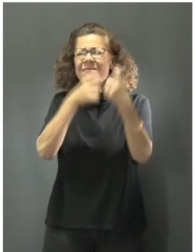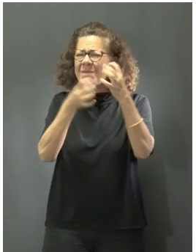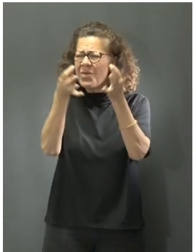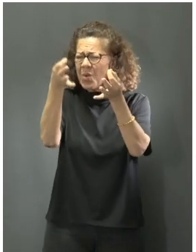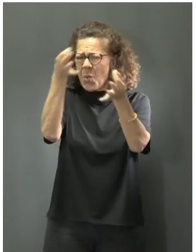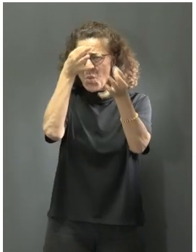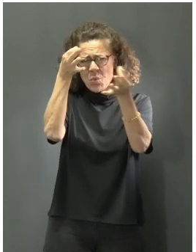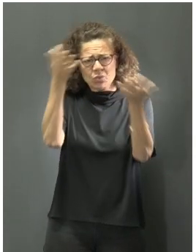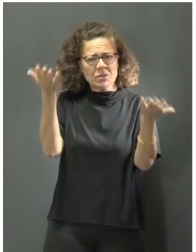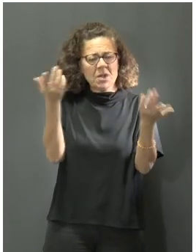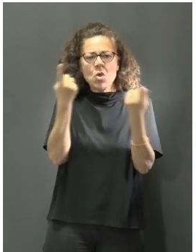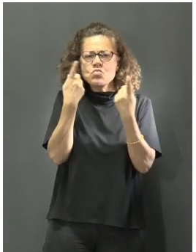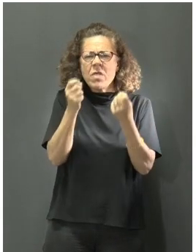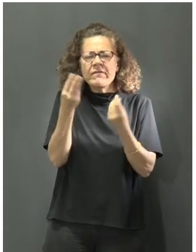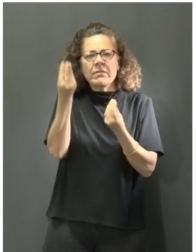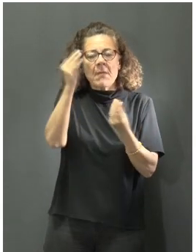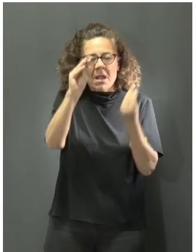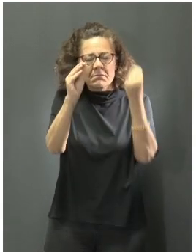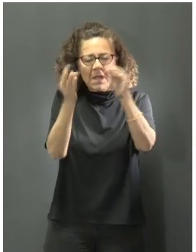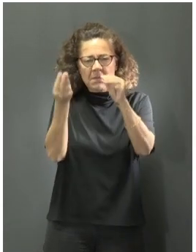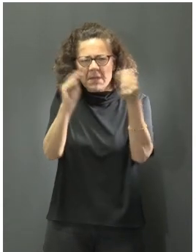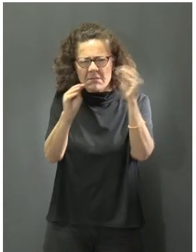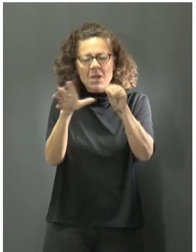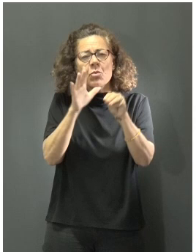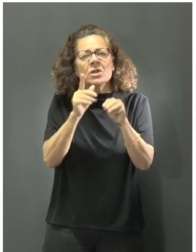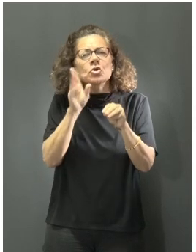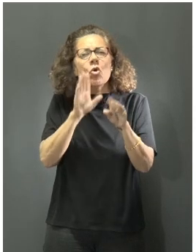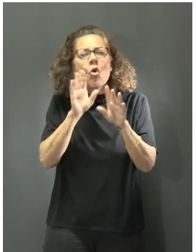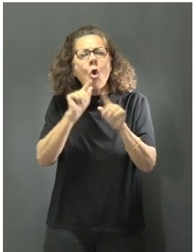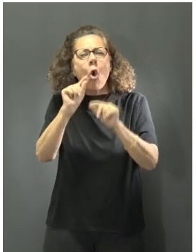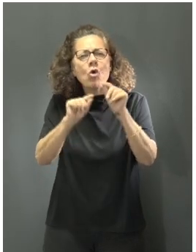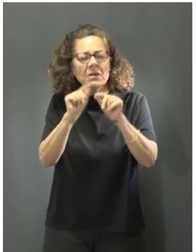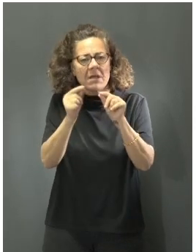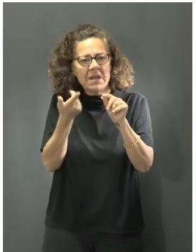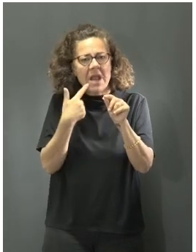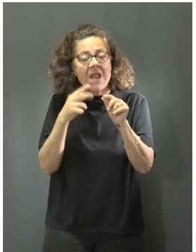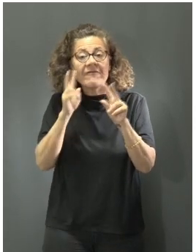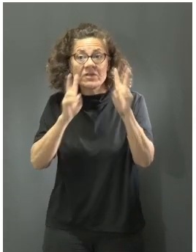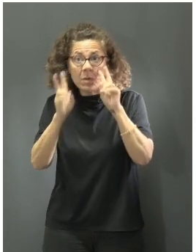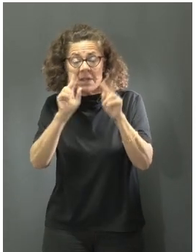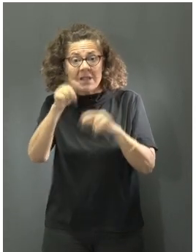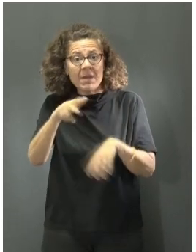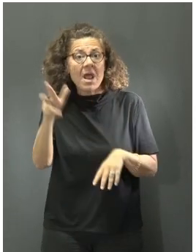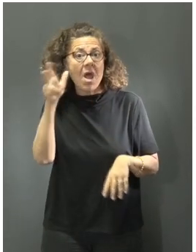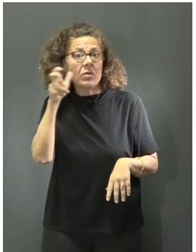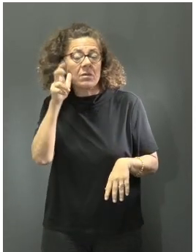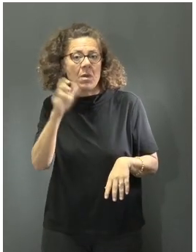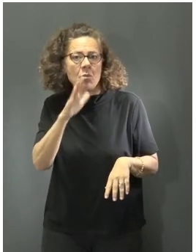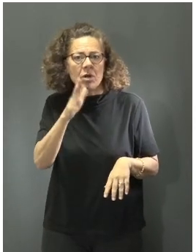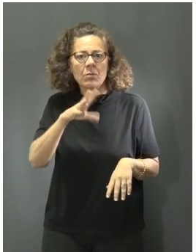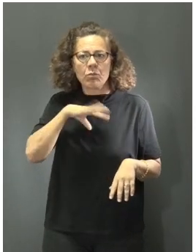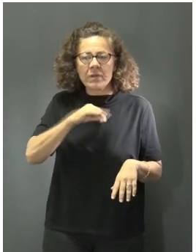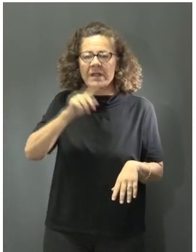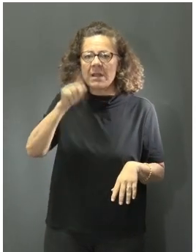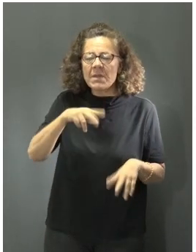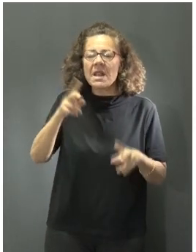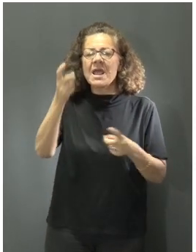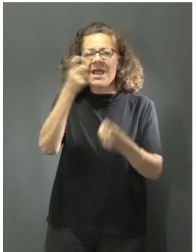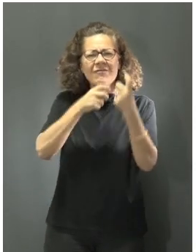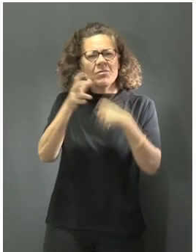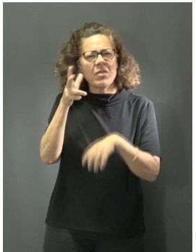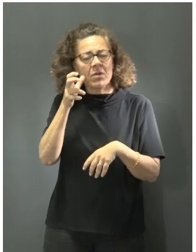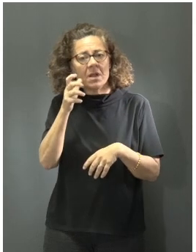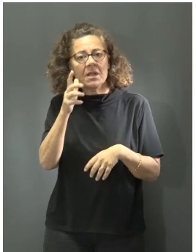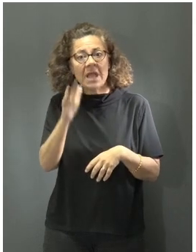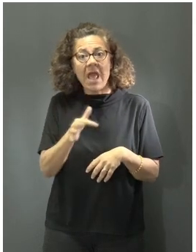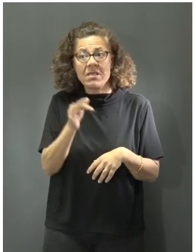justa, no más, porque es contaminar tanto visualmente como auditivamente, porque a lo mejor hay también información que y